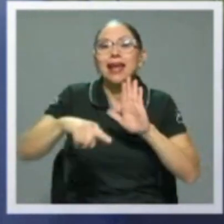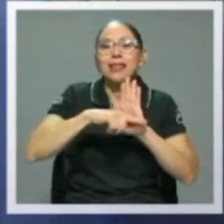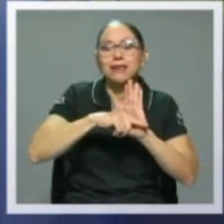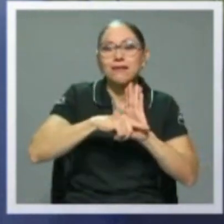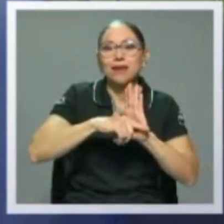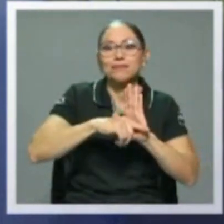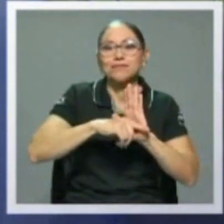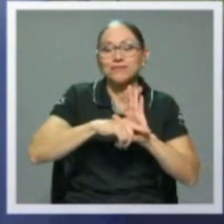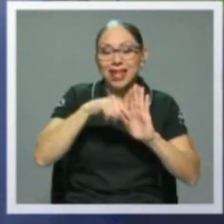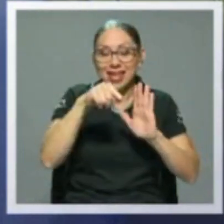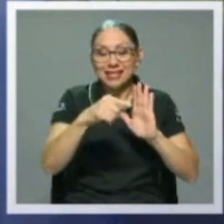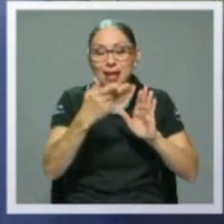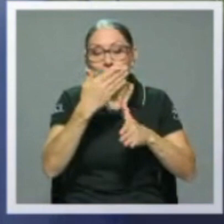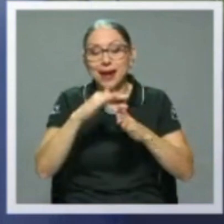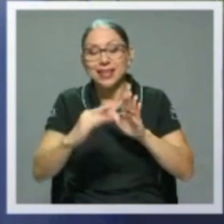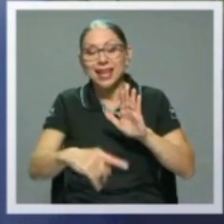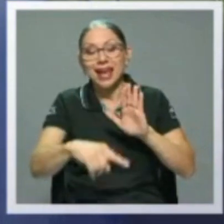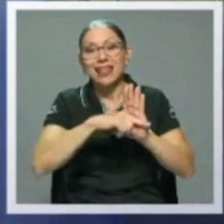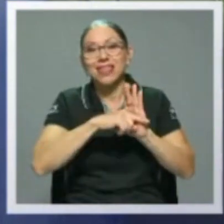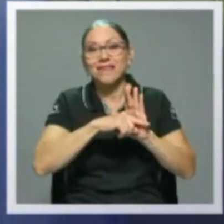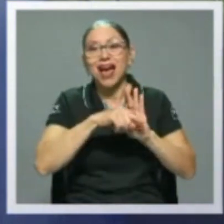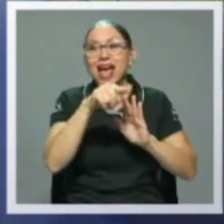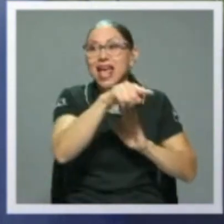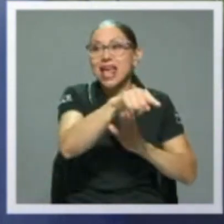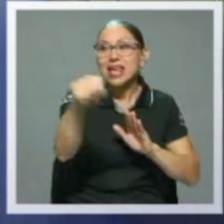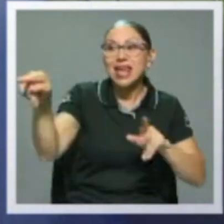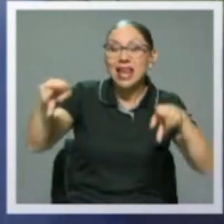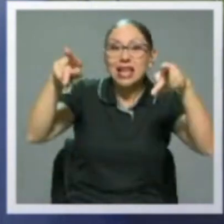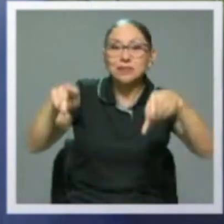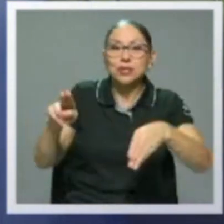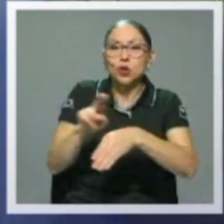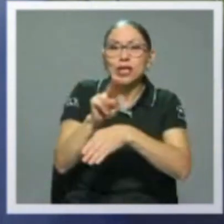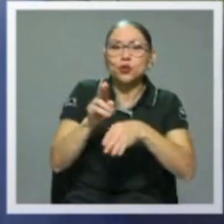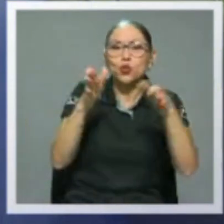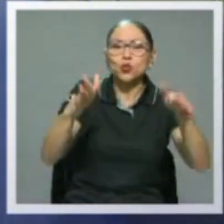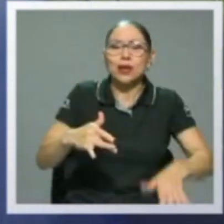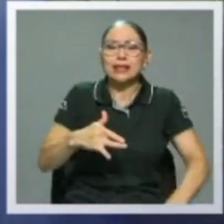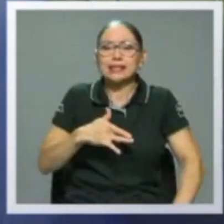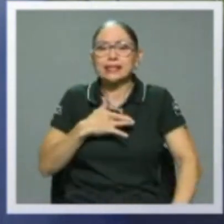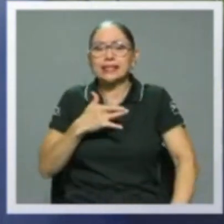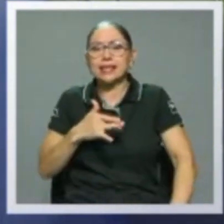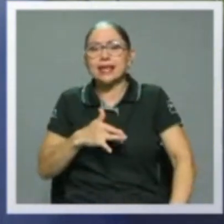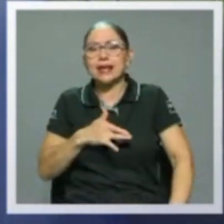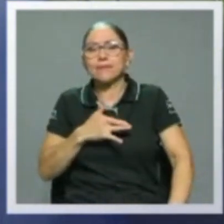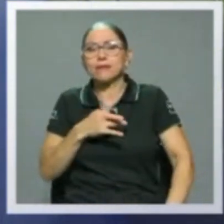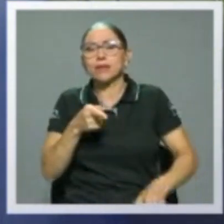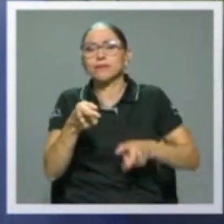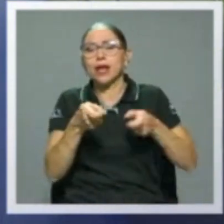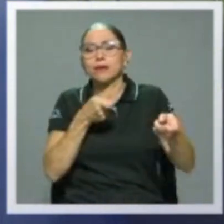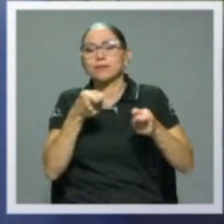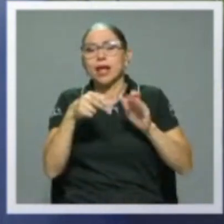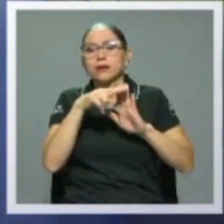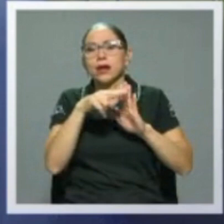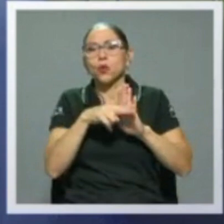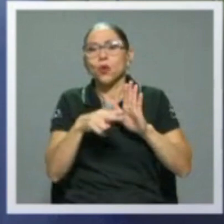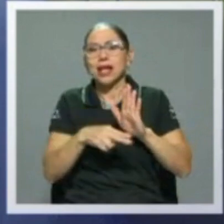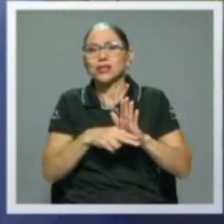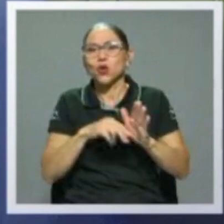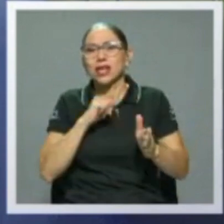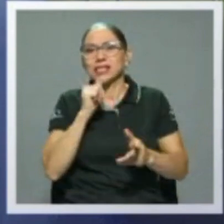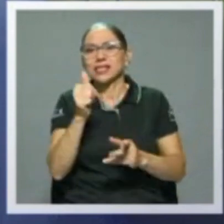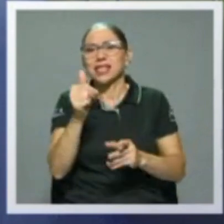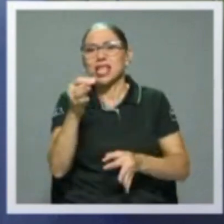sensación que tienen los usuarios de que la regulación parece injusta tiene alguna